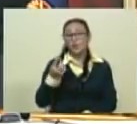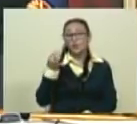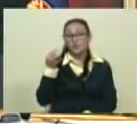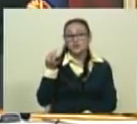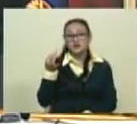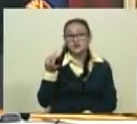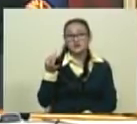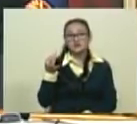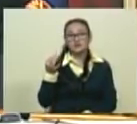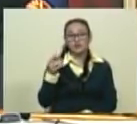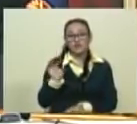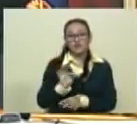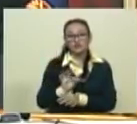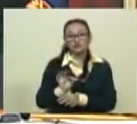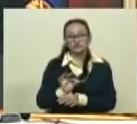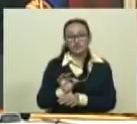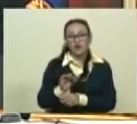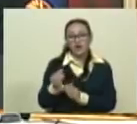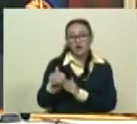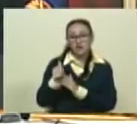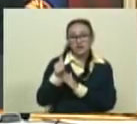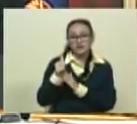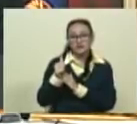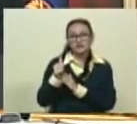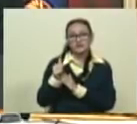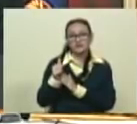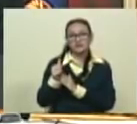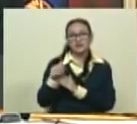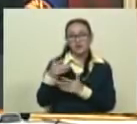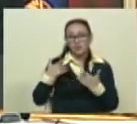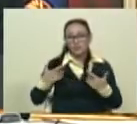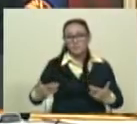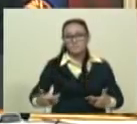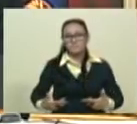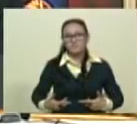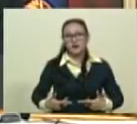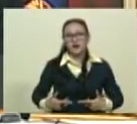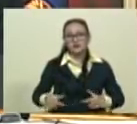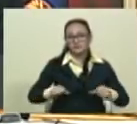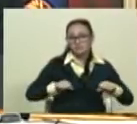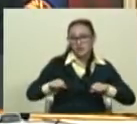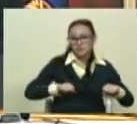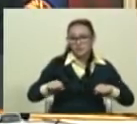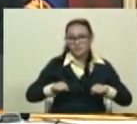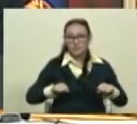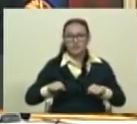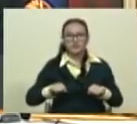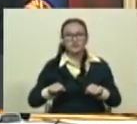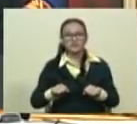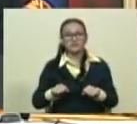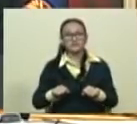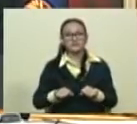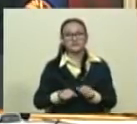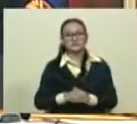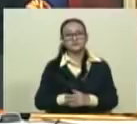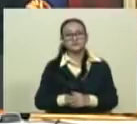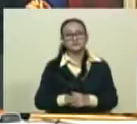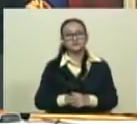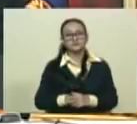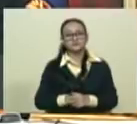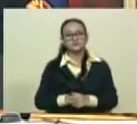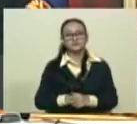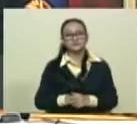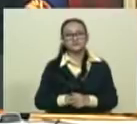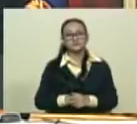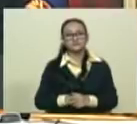un funcionario, un líder, un ser humano, para actuar correctamente, la habían quebrado moralmente. Le